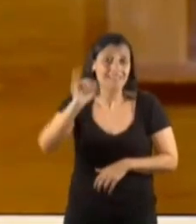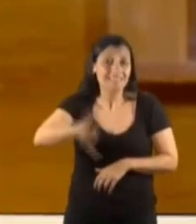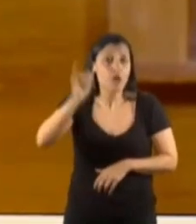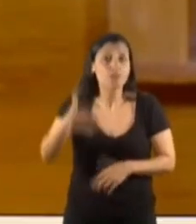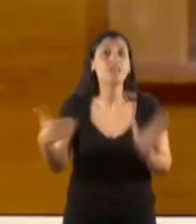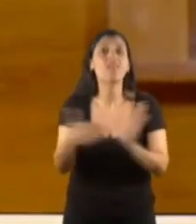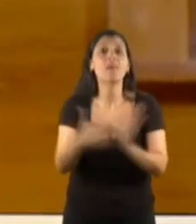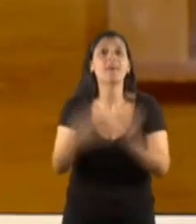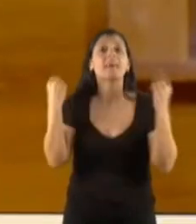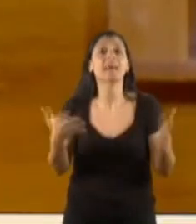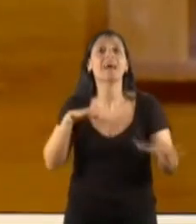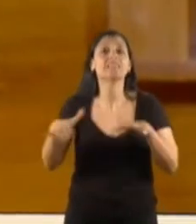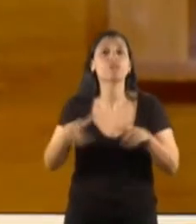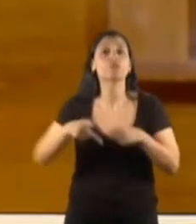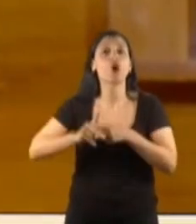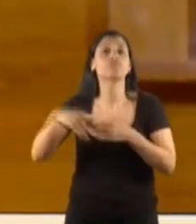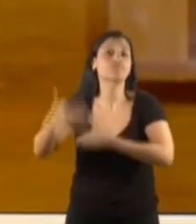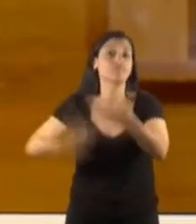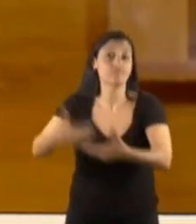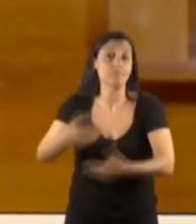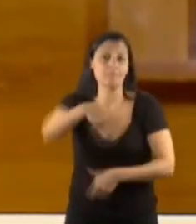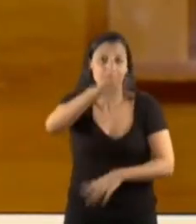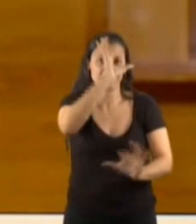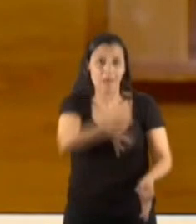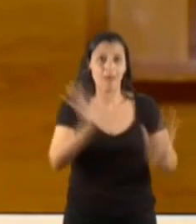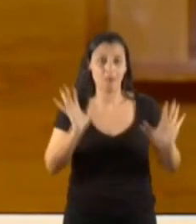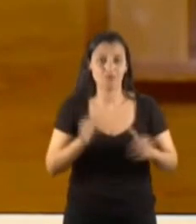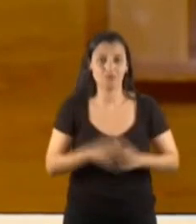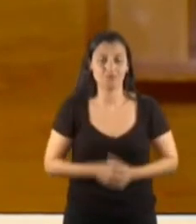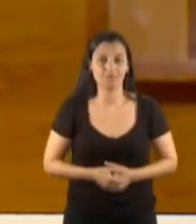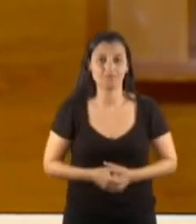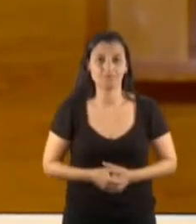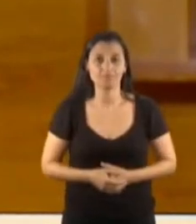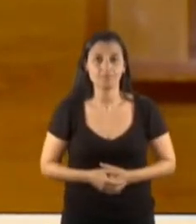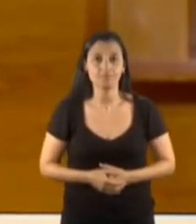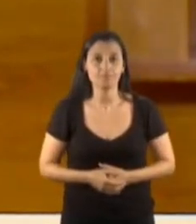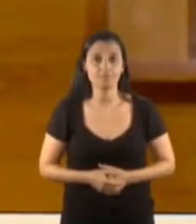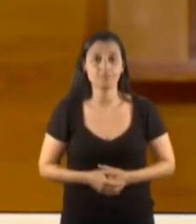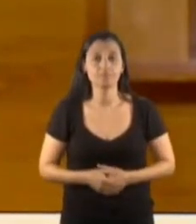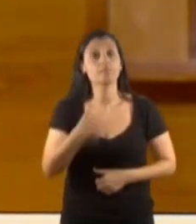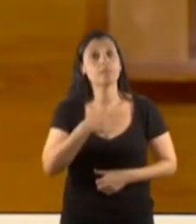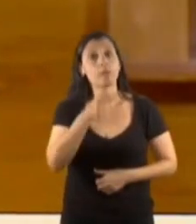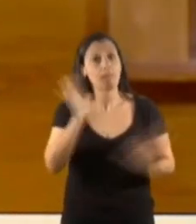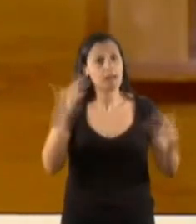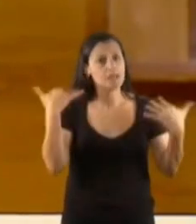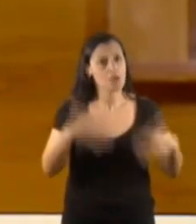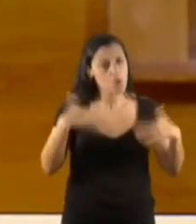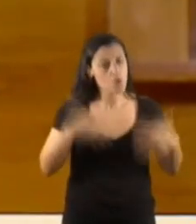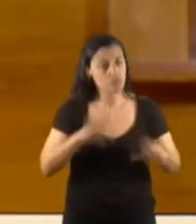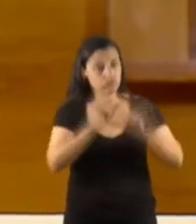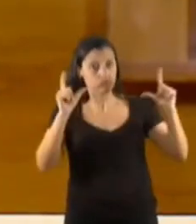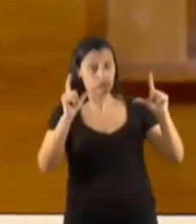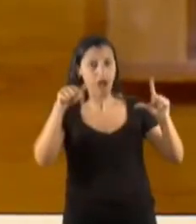tecnológico lo sabe Claro que lo sabe pasa y a mí me parece asombroso que